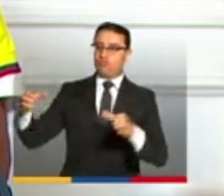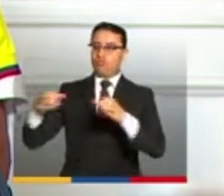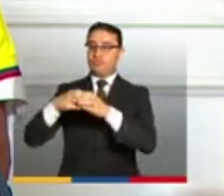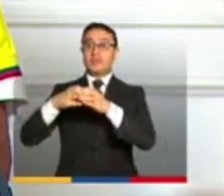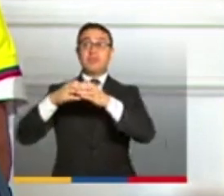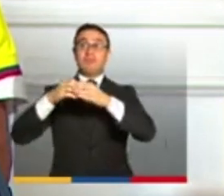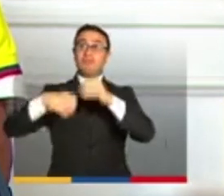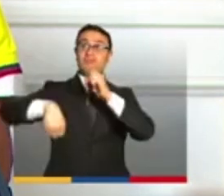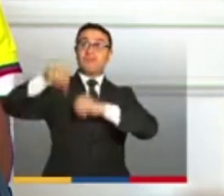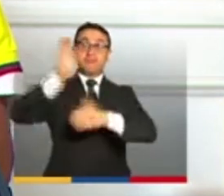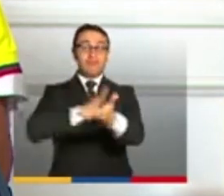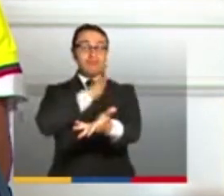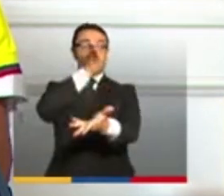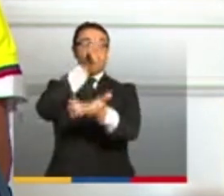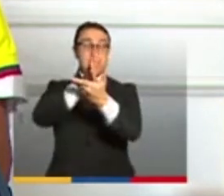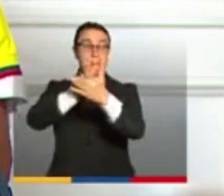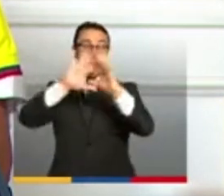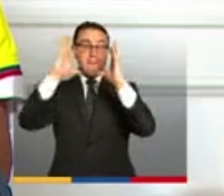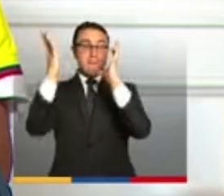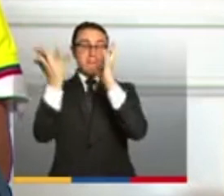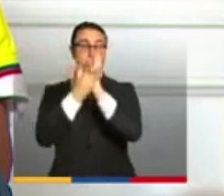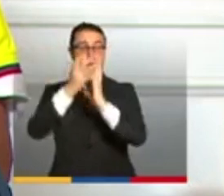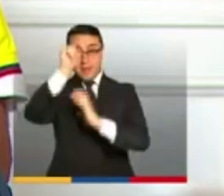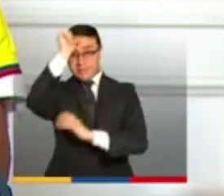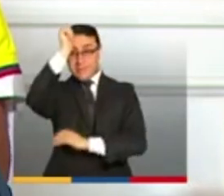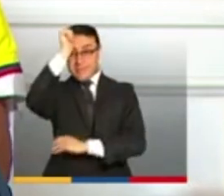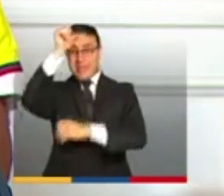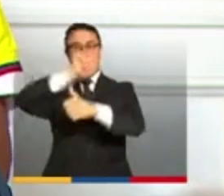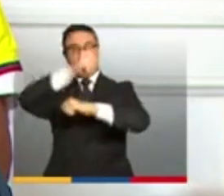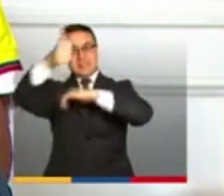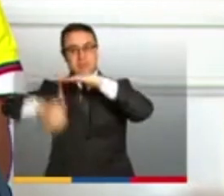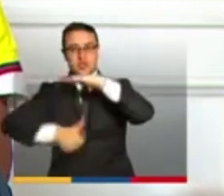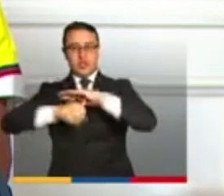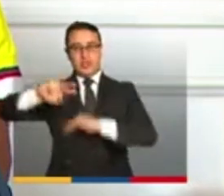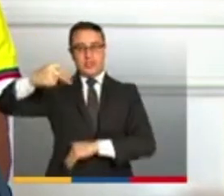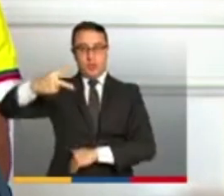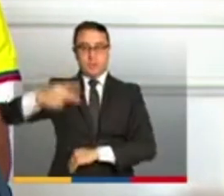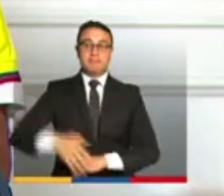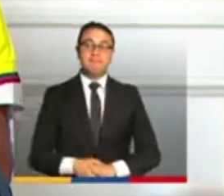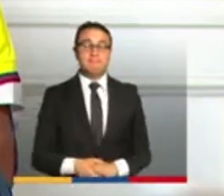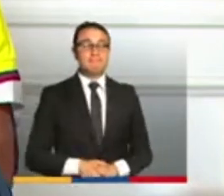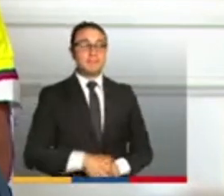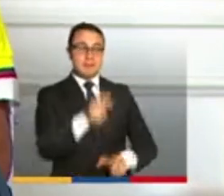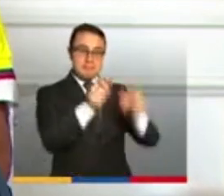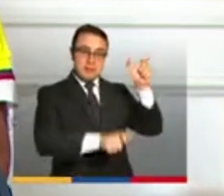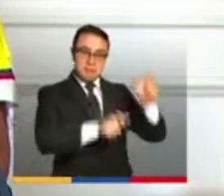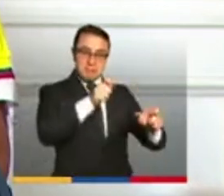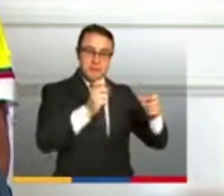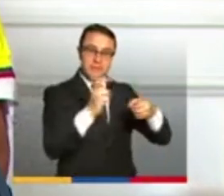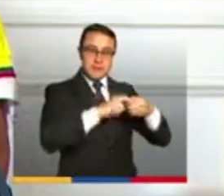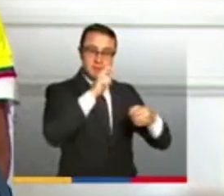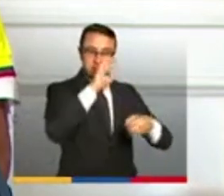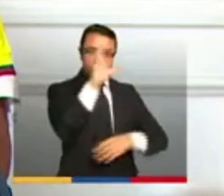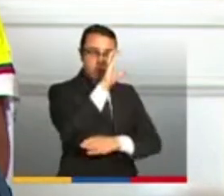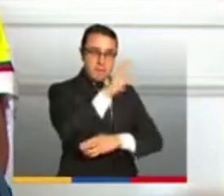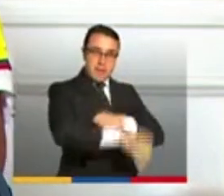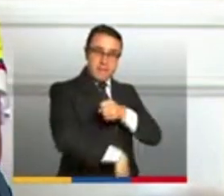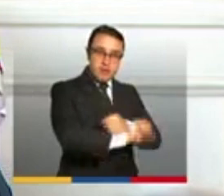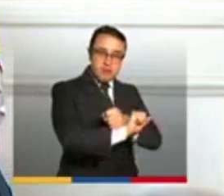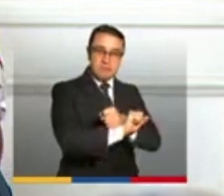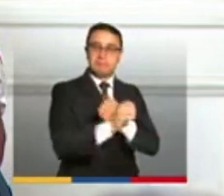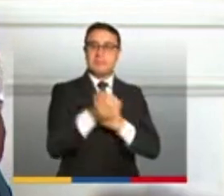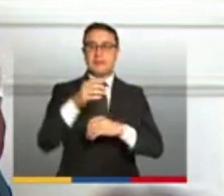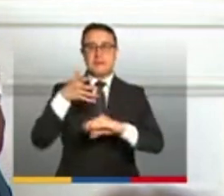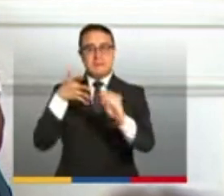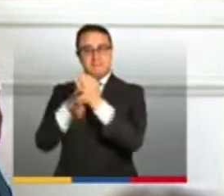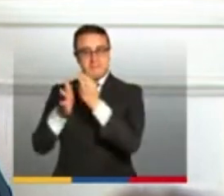India, directivos de la Federación Colombiana de Fútbol, medios de comunicación, todas y todos